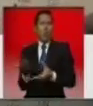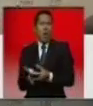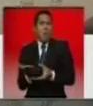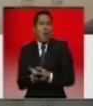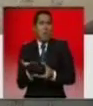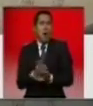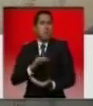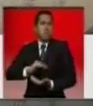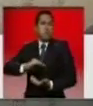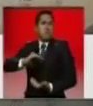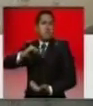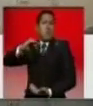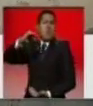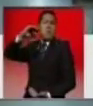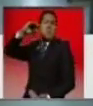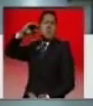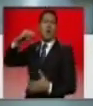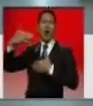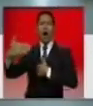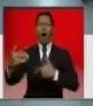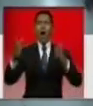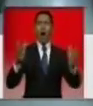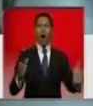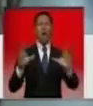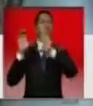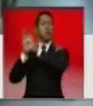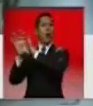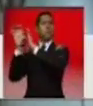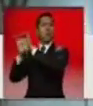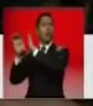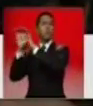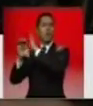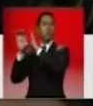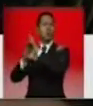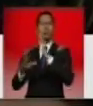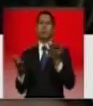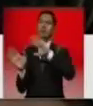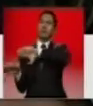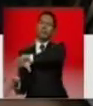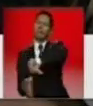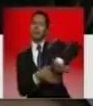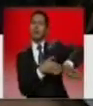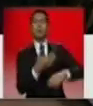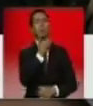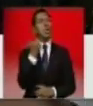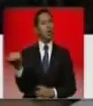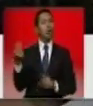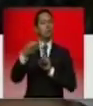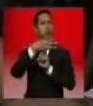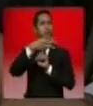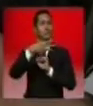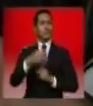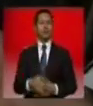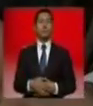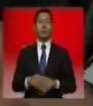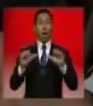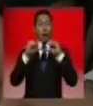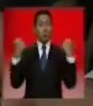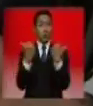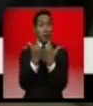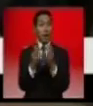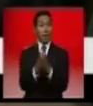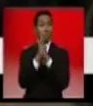documentos que ocupan más de 1.700 cajas en el Archivo General de la entidad. La Asamblea nos solicitó información y tuvimos que entregar